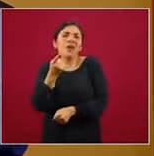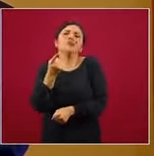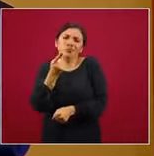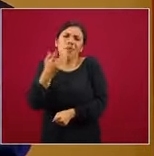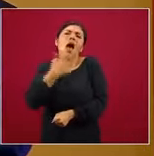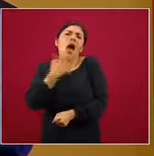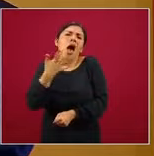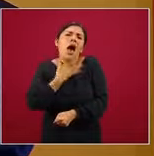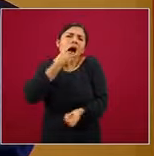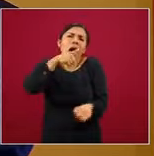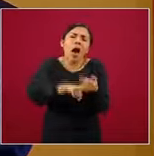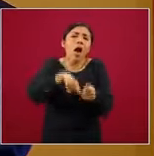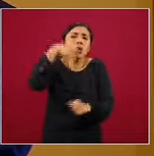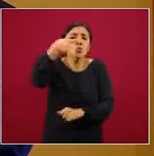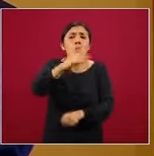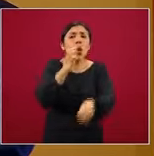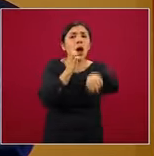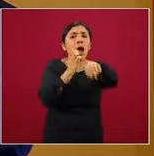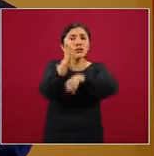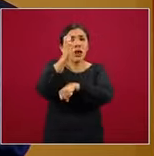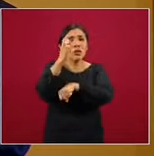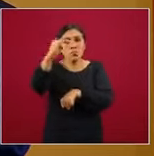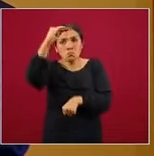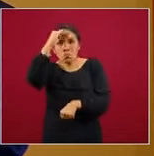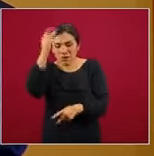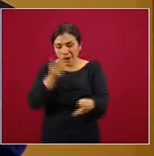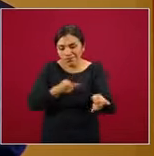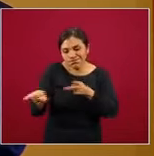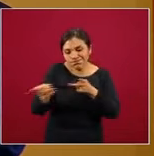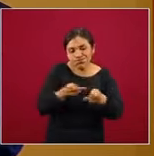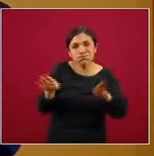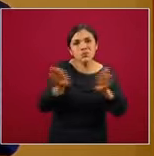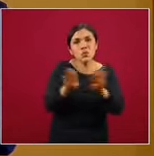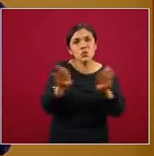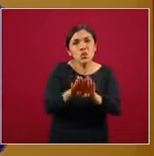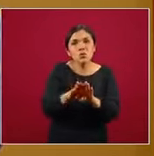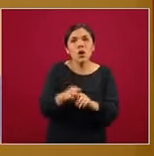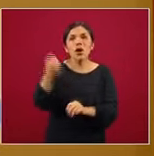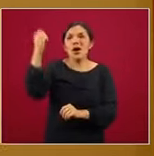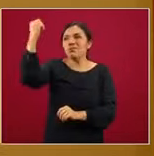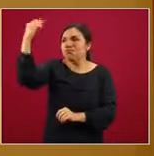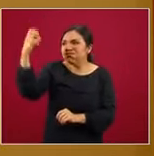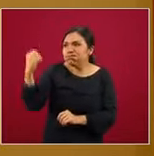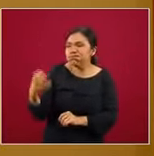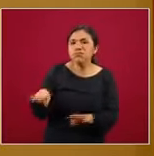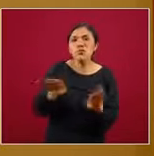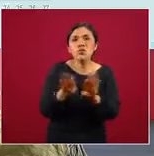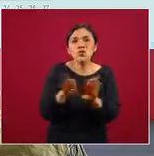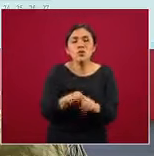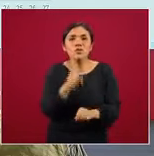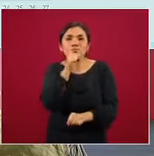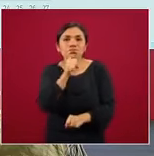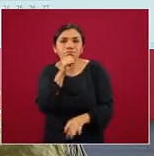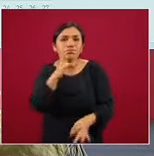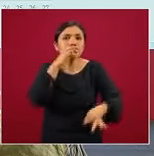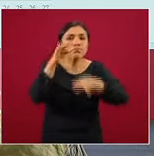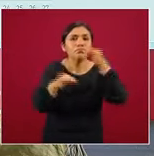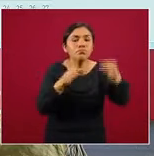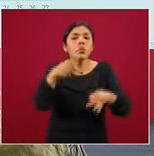cual en la entidad federativa donde usted vive se ha ajustado los indicadores generales del semáforo a